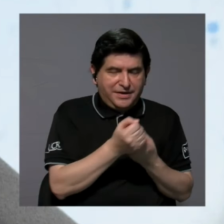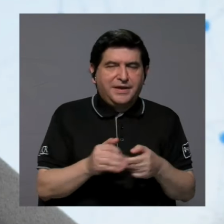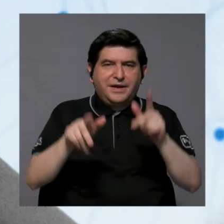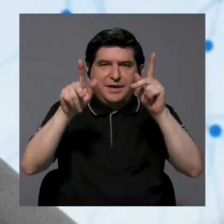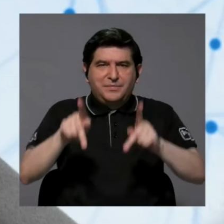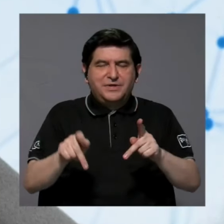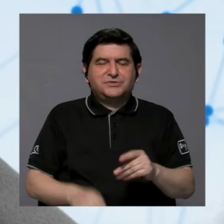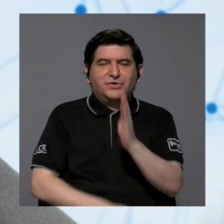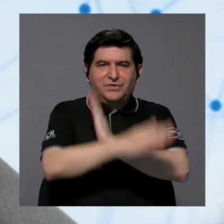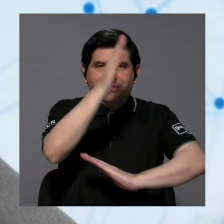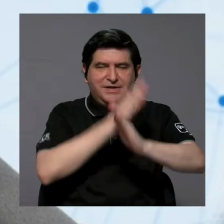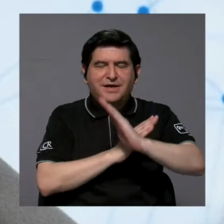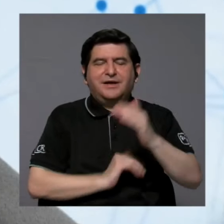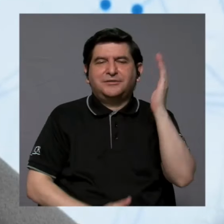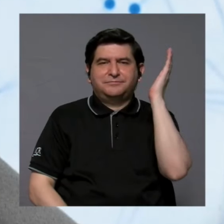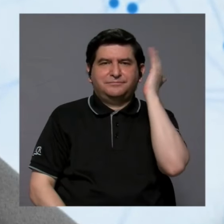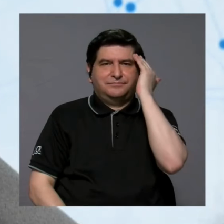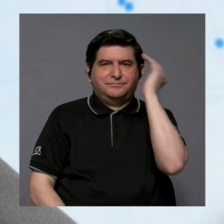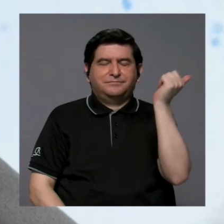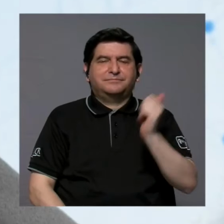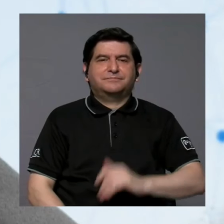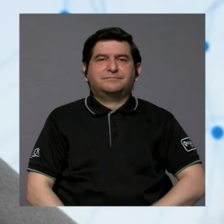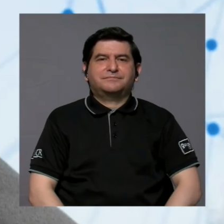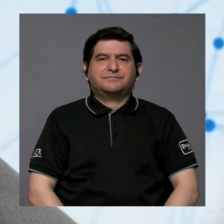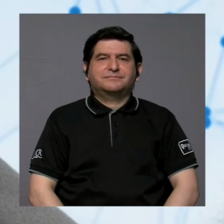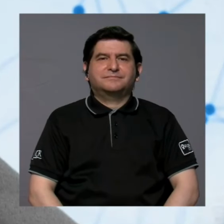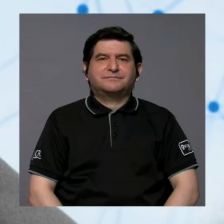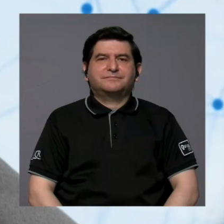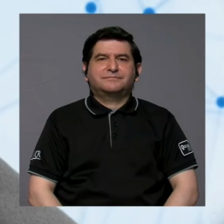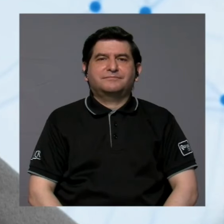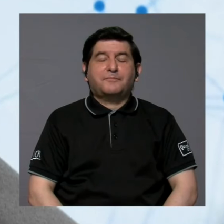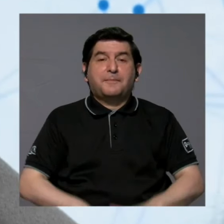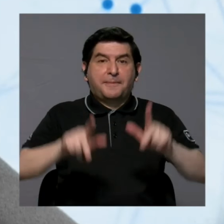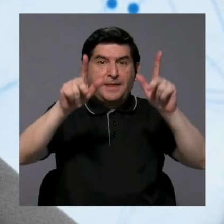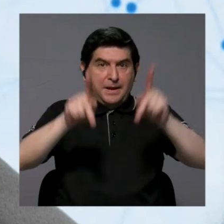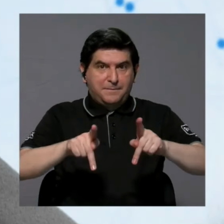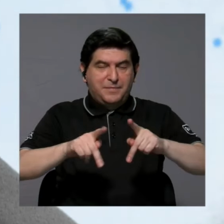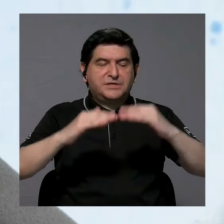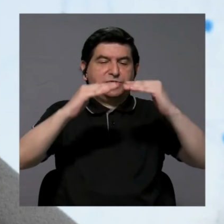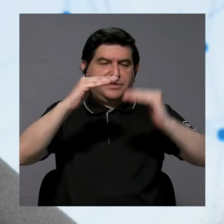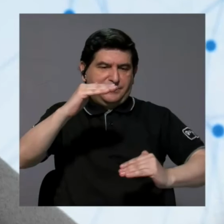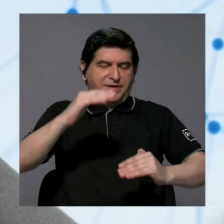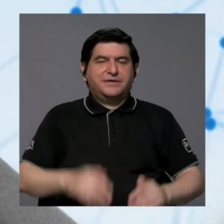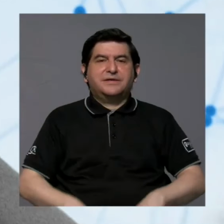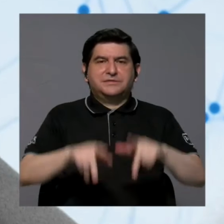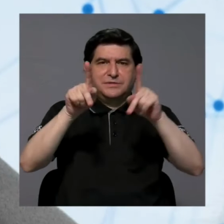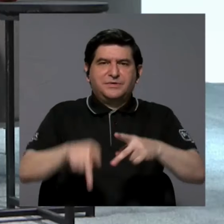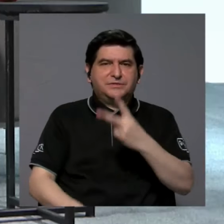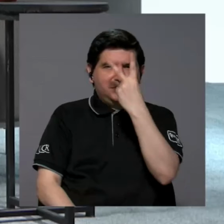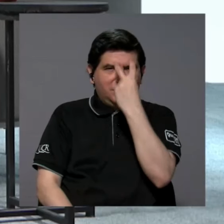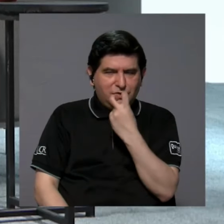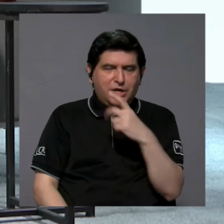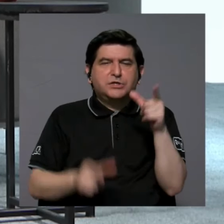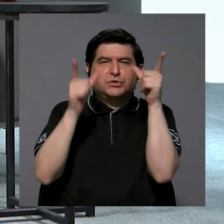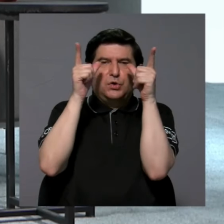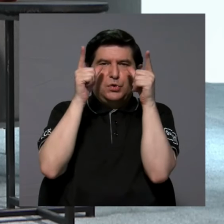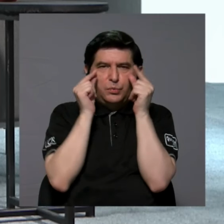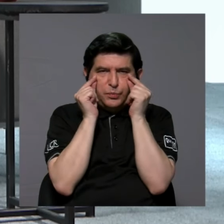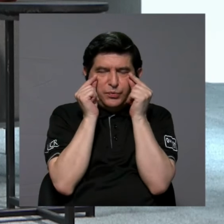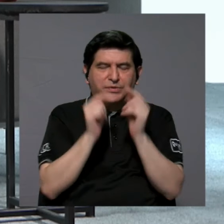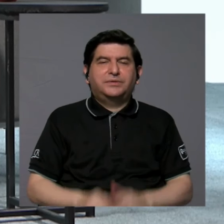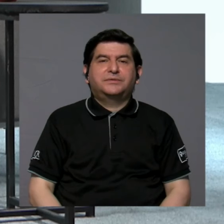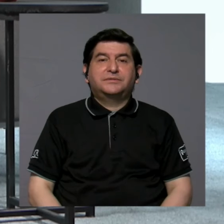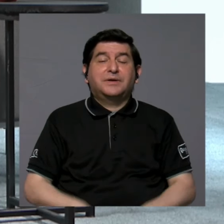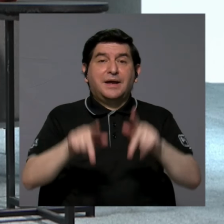pareja de personas con discapacidad cognitiva. Entonces tuvimos personas talla baja, personas ciegas o con baja